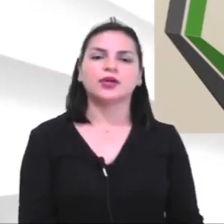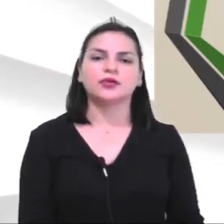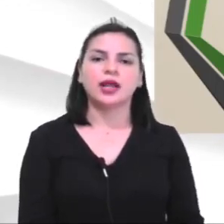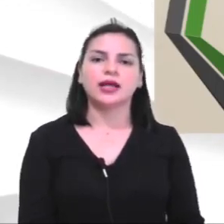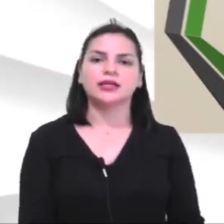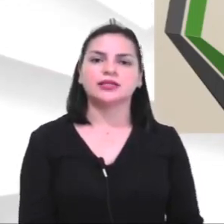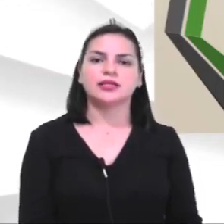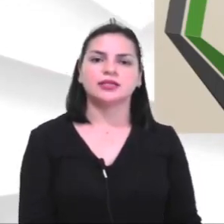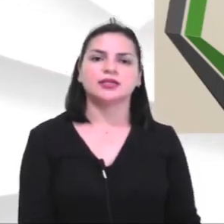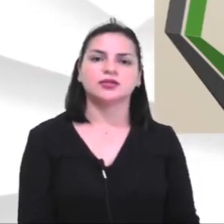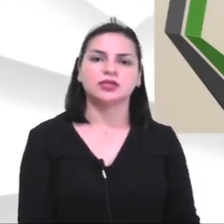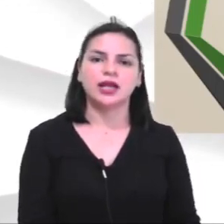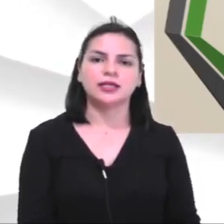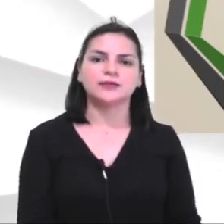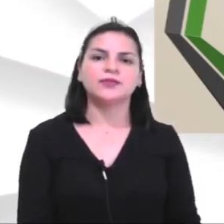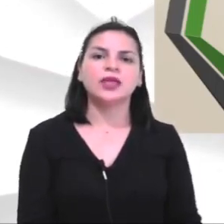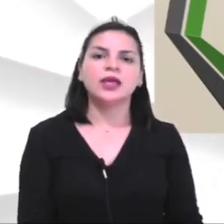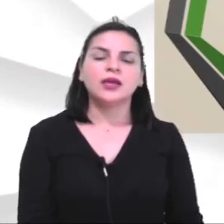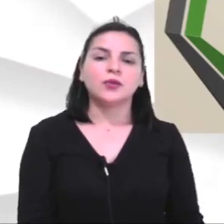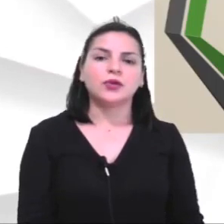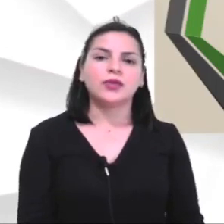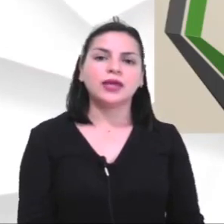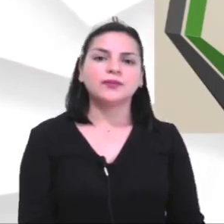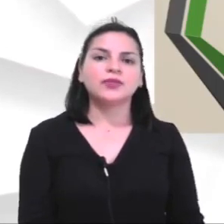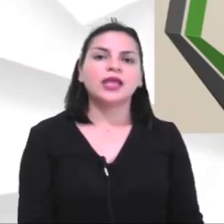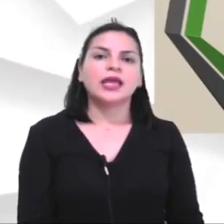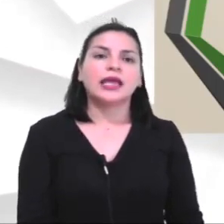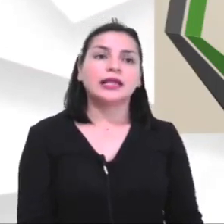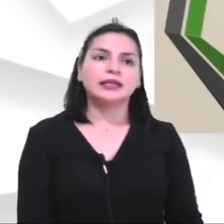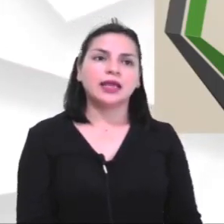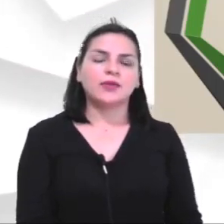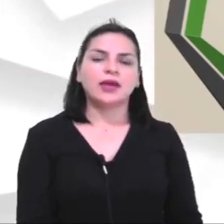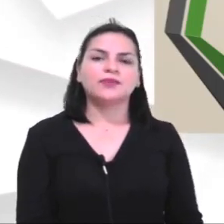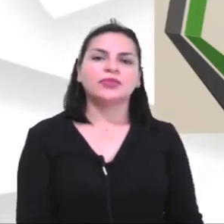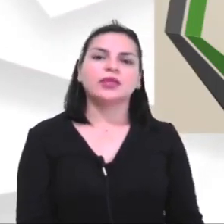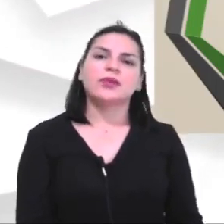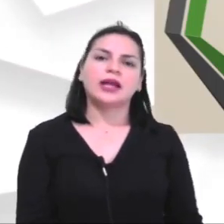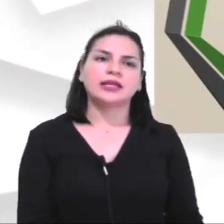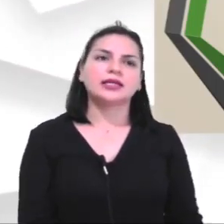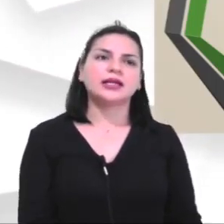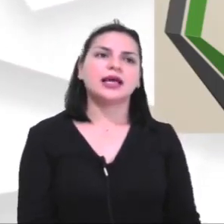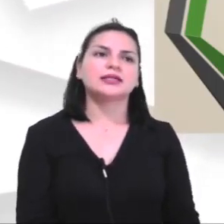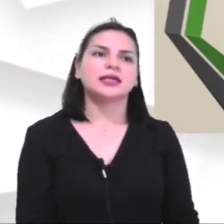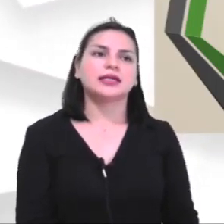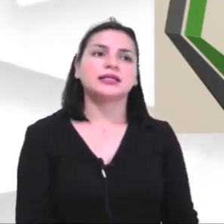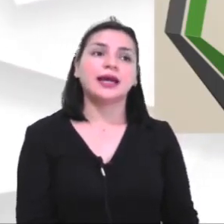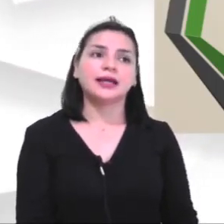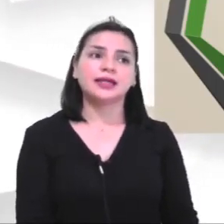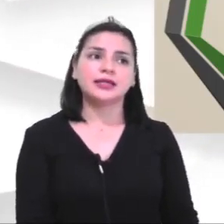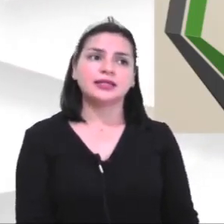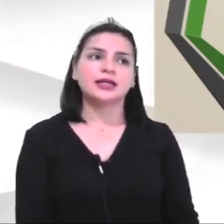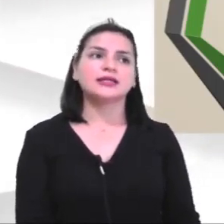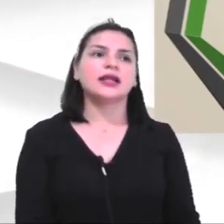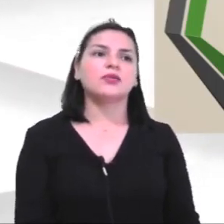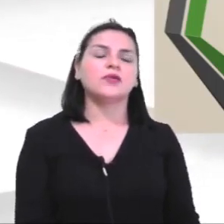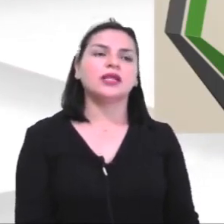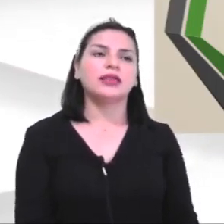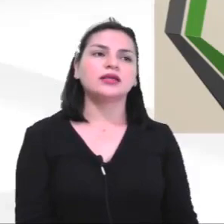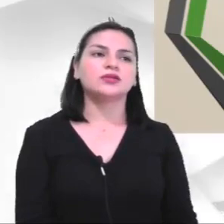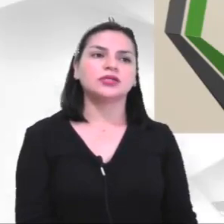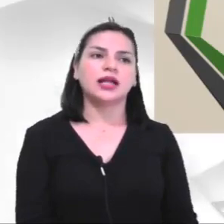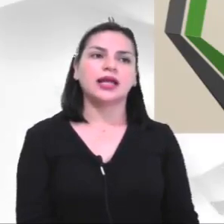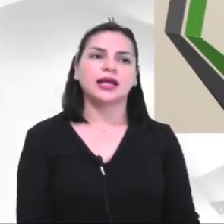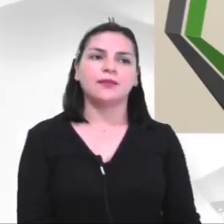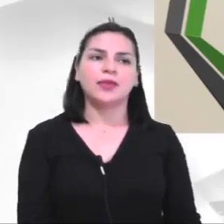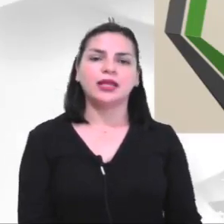área curricular de Ciencias Sociales. Muy bien, el tema para esta clase es Características de la